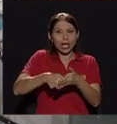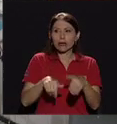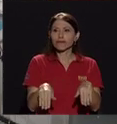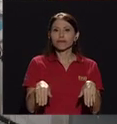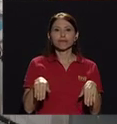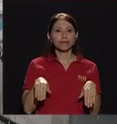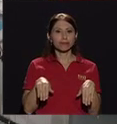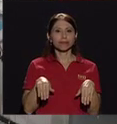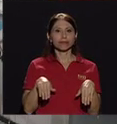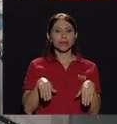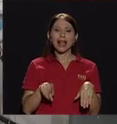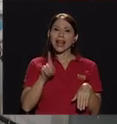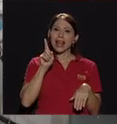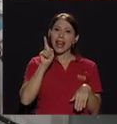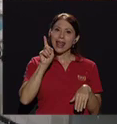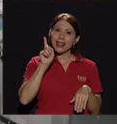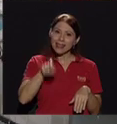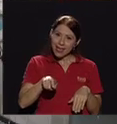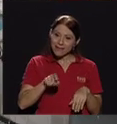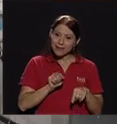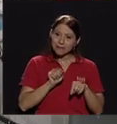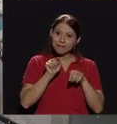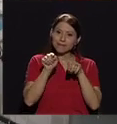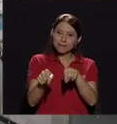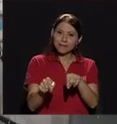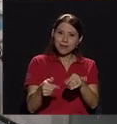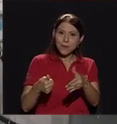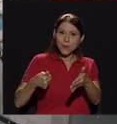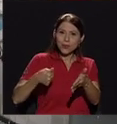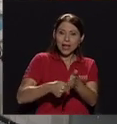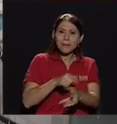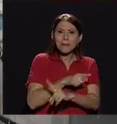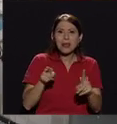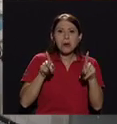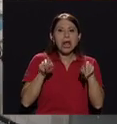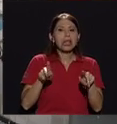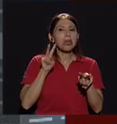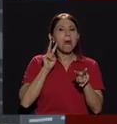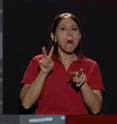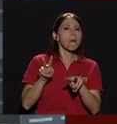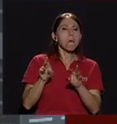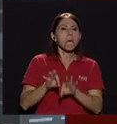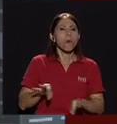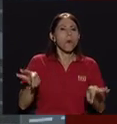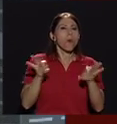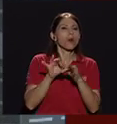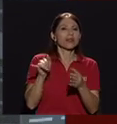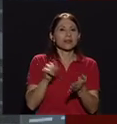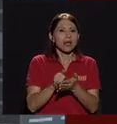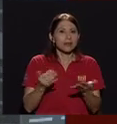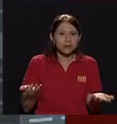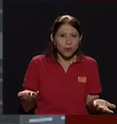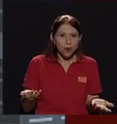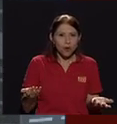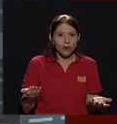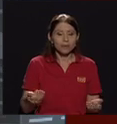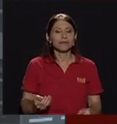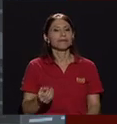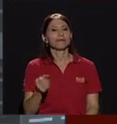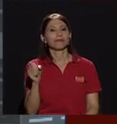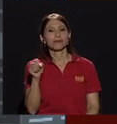ejercer su derecho al voto, pero como que la gente le ha perdido la importancia a esto. Sí,